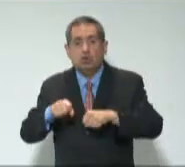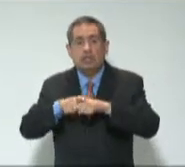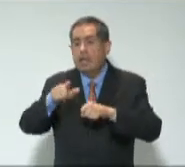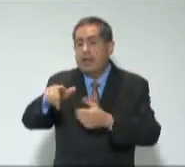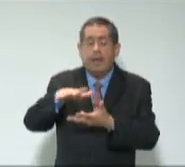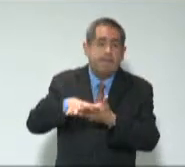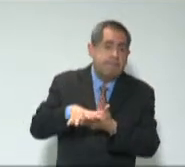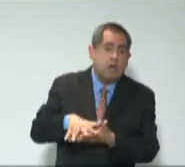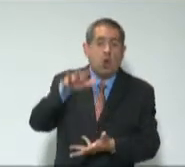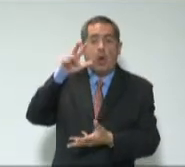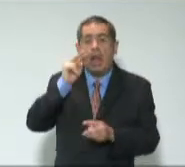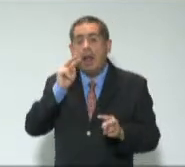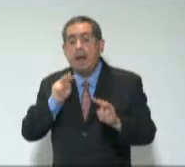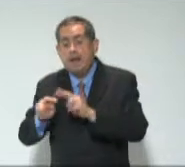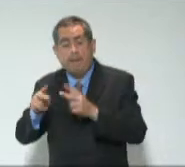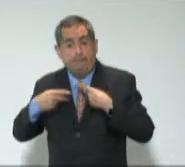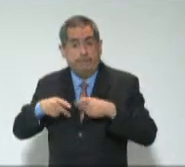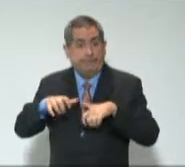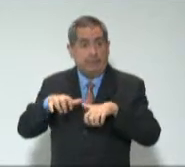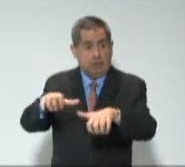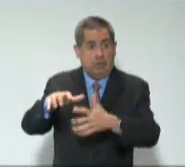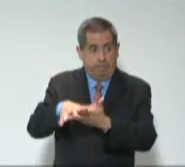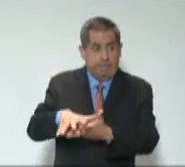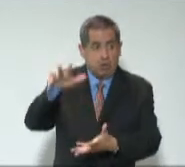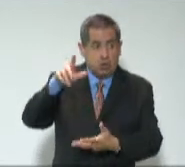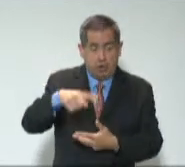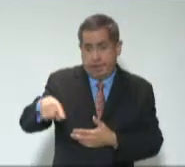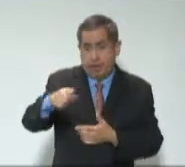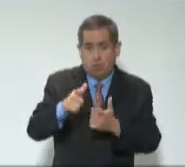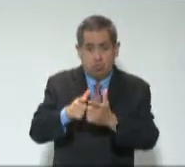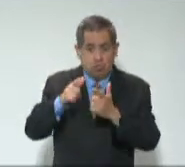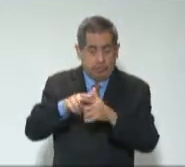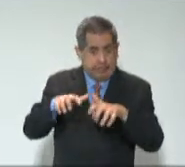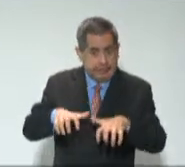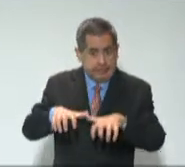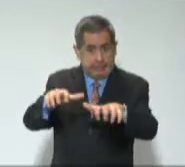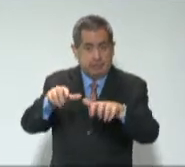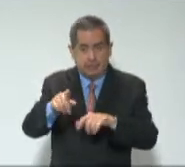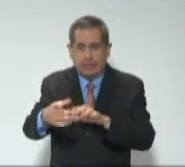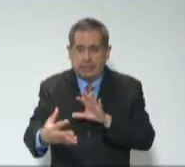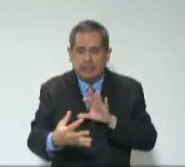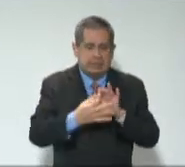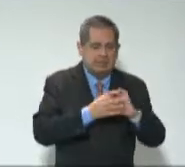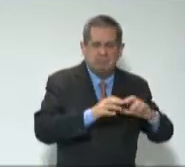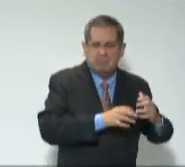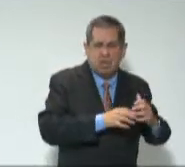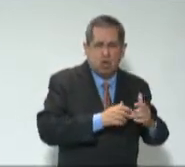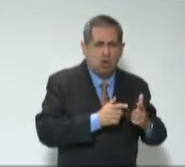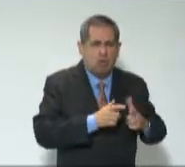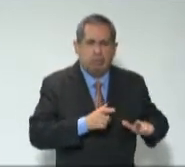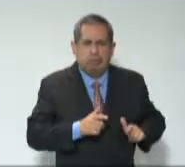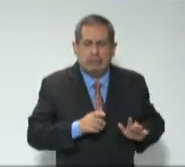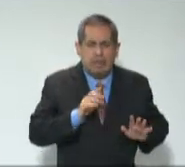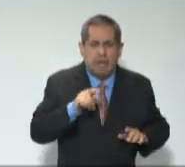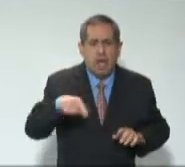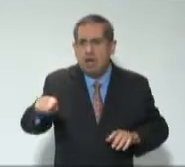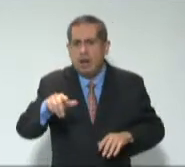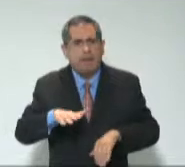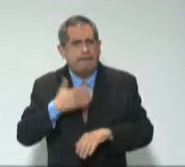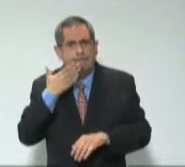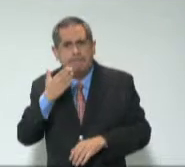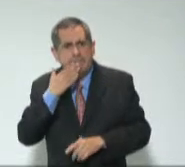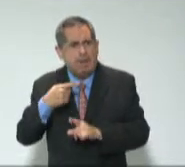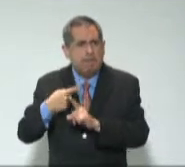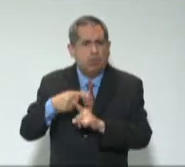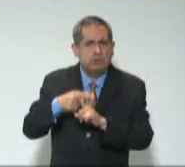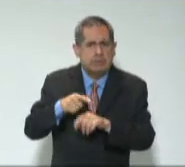mayoría el pueblo el eh grupo que no está ligado a intereses específicos respondió de manera muy